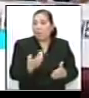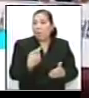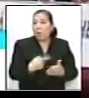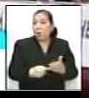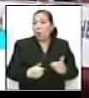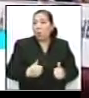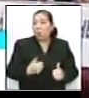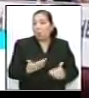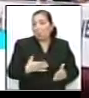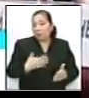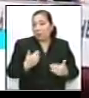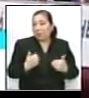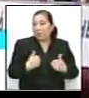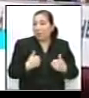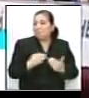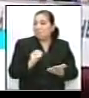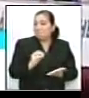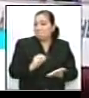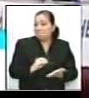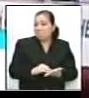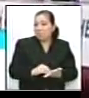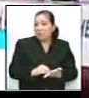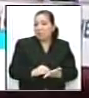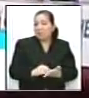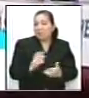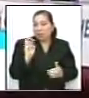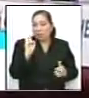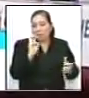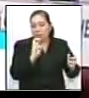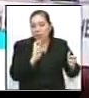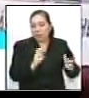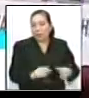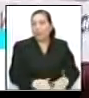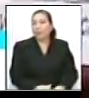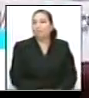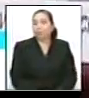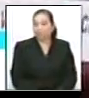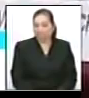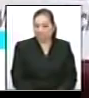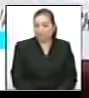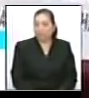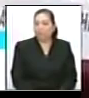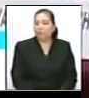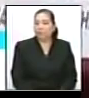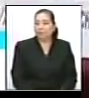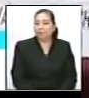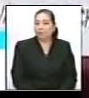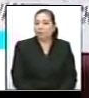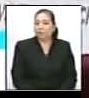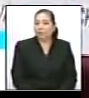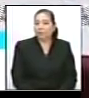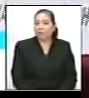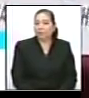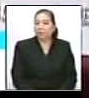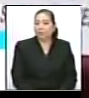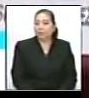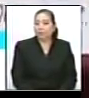cual podemos tener un poco dudosa la situación. Congresista Melgarejo, luego congresista